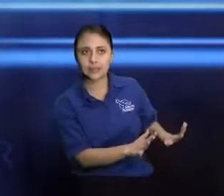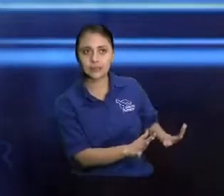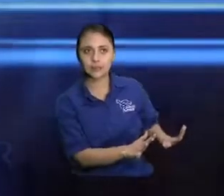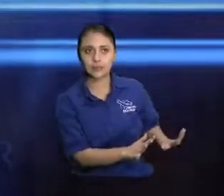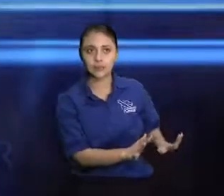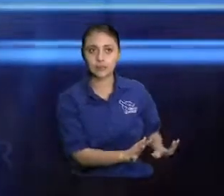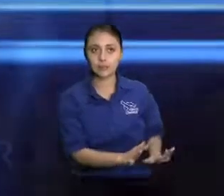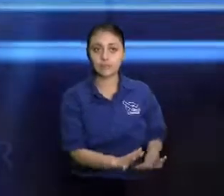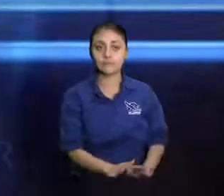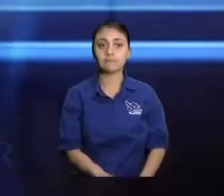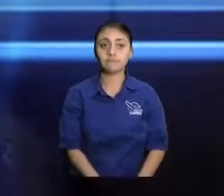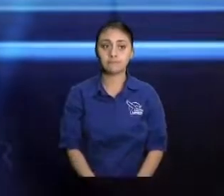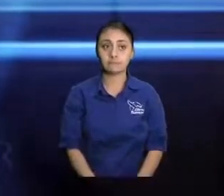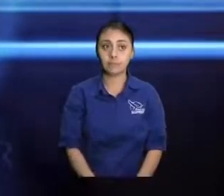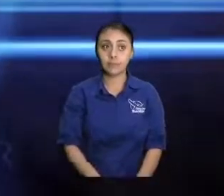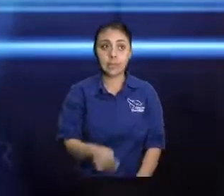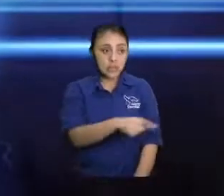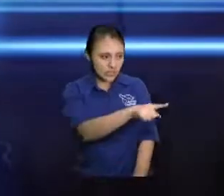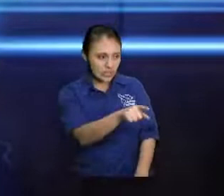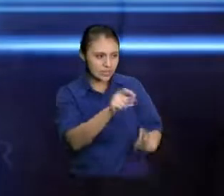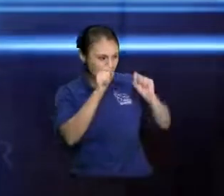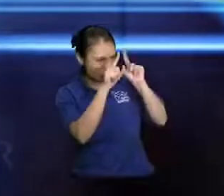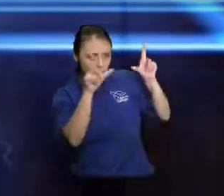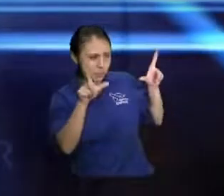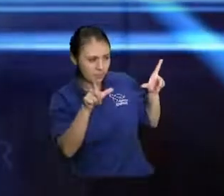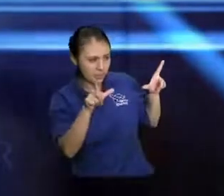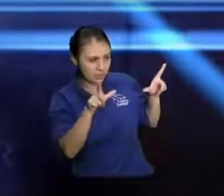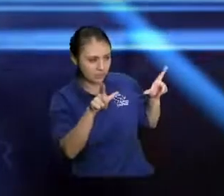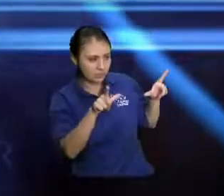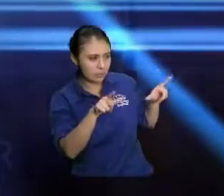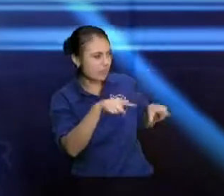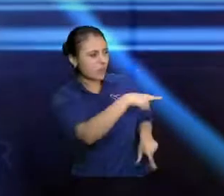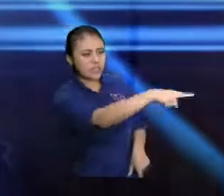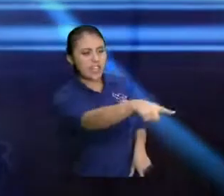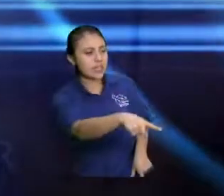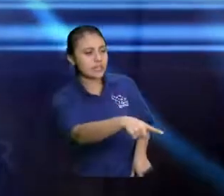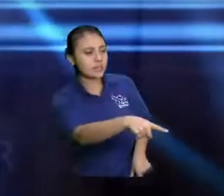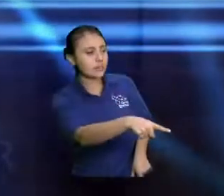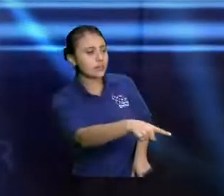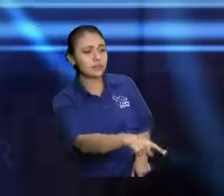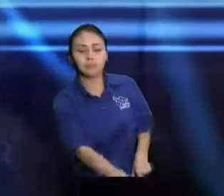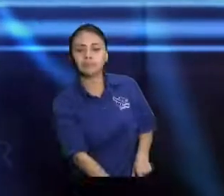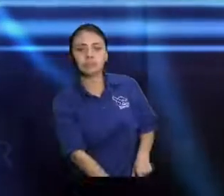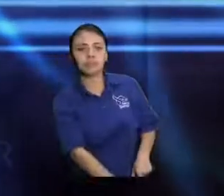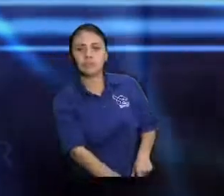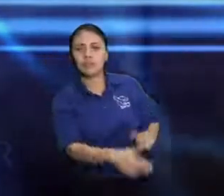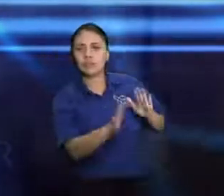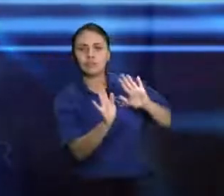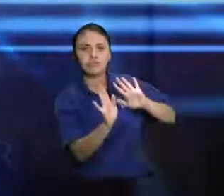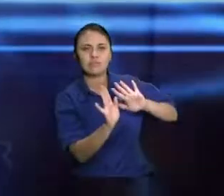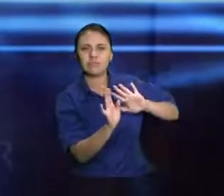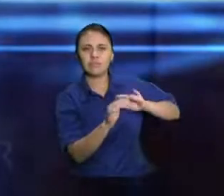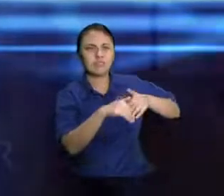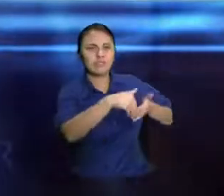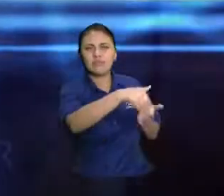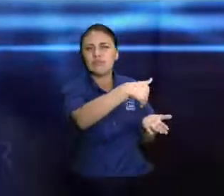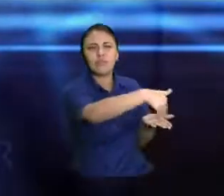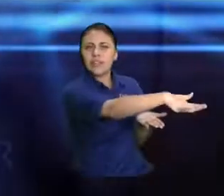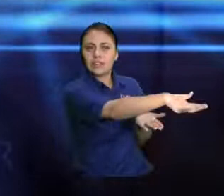y asombraos, y desapareced. Ahí no le está diciendo que se vayan en el rapto, sino que dejen de ser